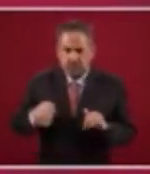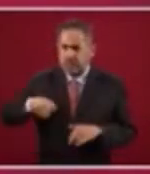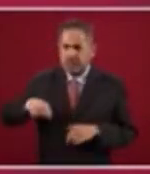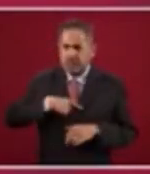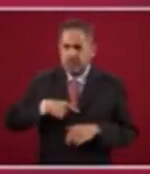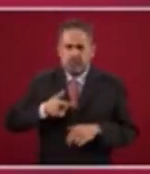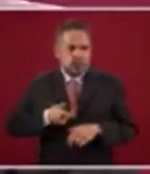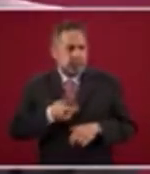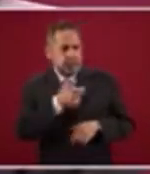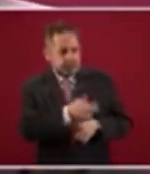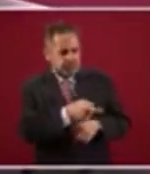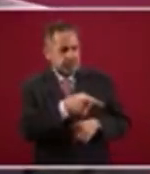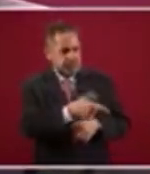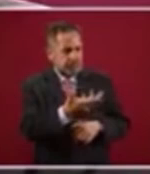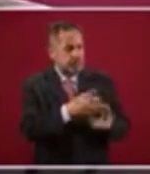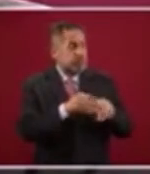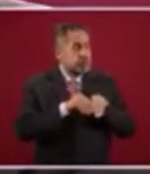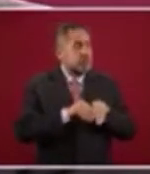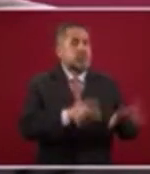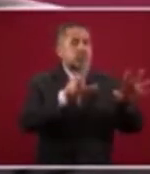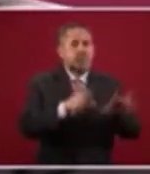pagado...